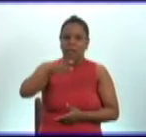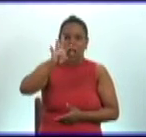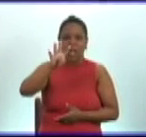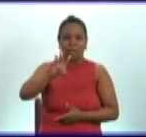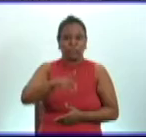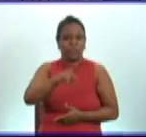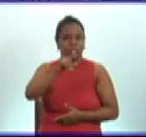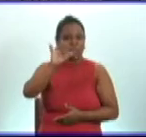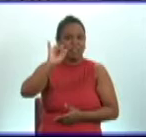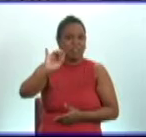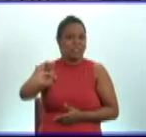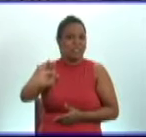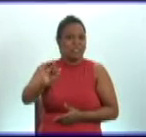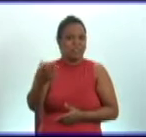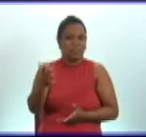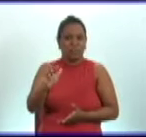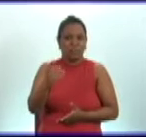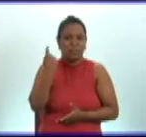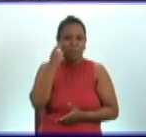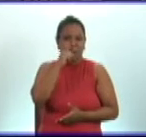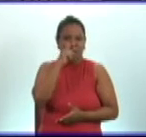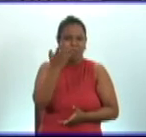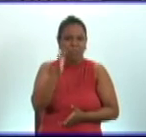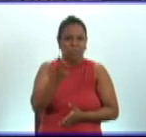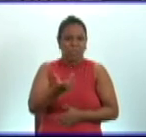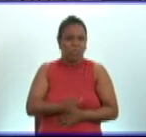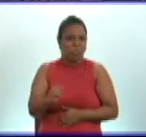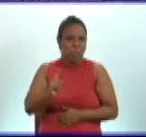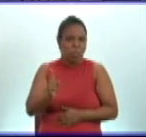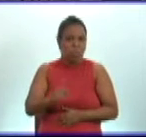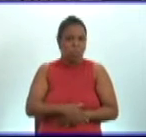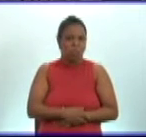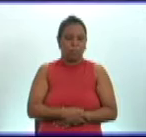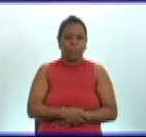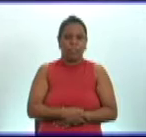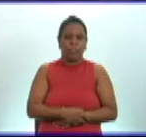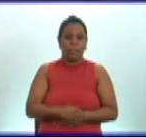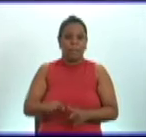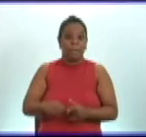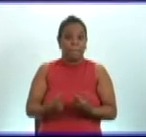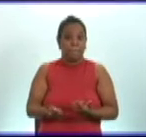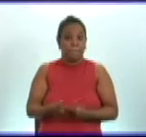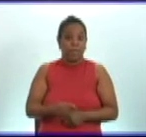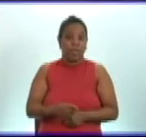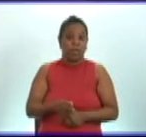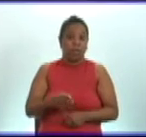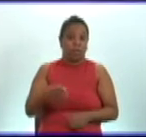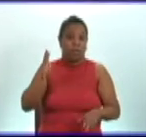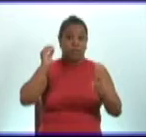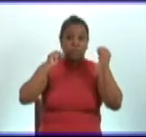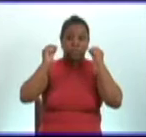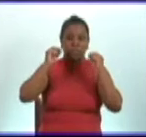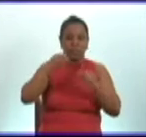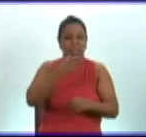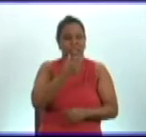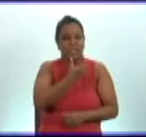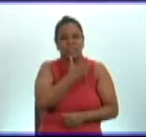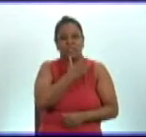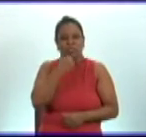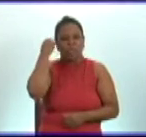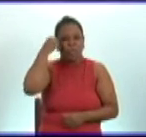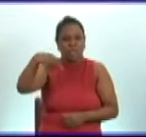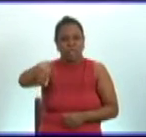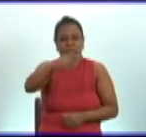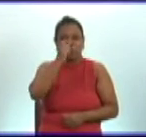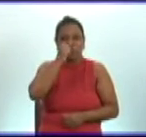16, 18 años, poco más o menos. No. Pero en la inadmisible suposición de que se les juzgue como a hombres, ¿dónde está